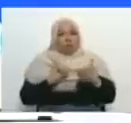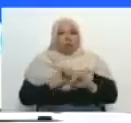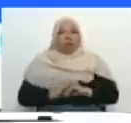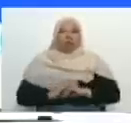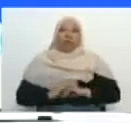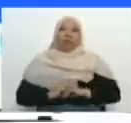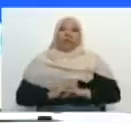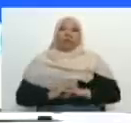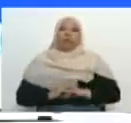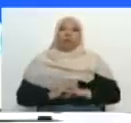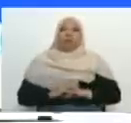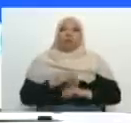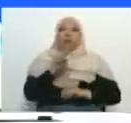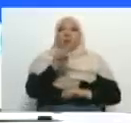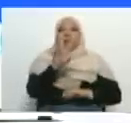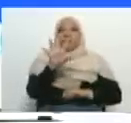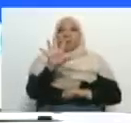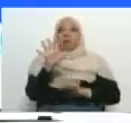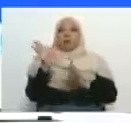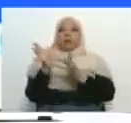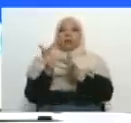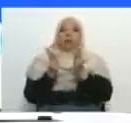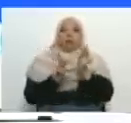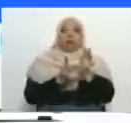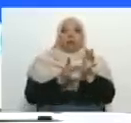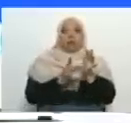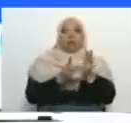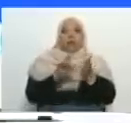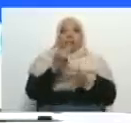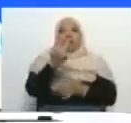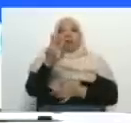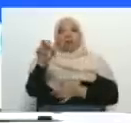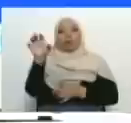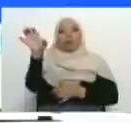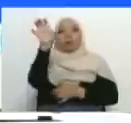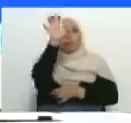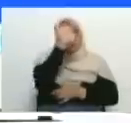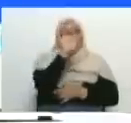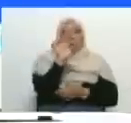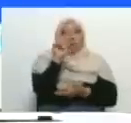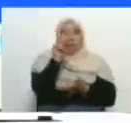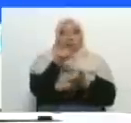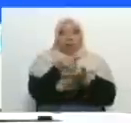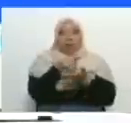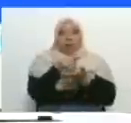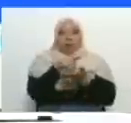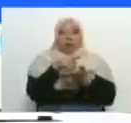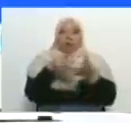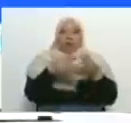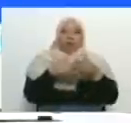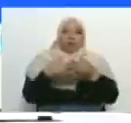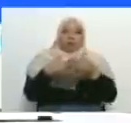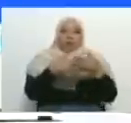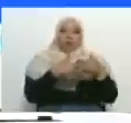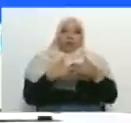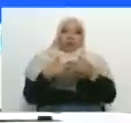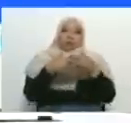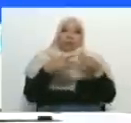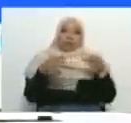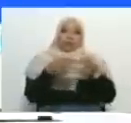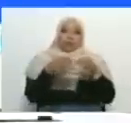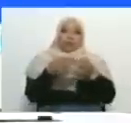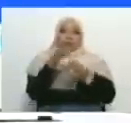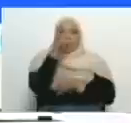Asistieron el 25 de abril 20 países. 20 países. Y allá estaba la delegación del gobierno de los Estados Unidos